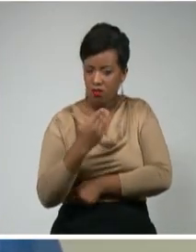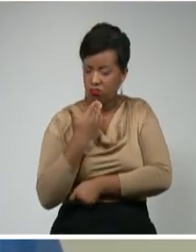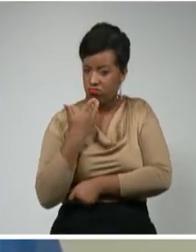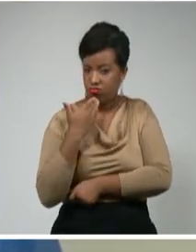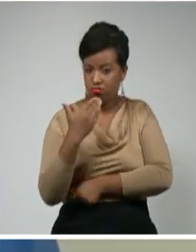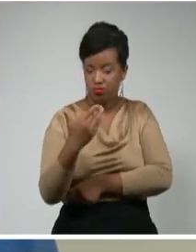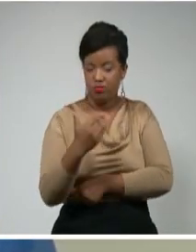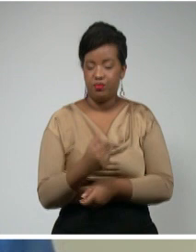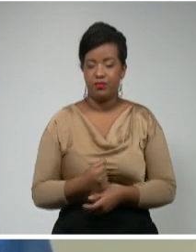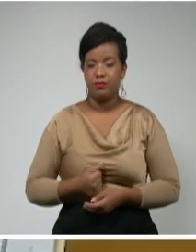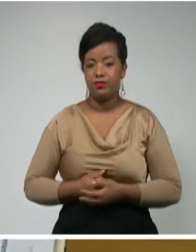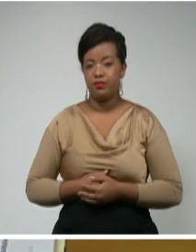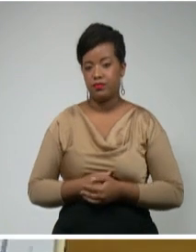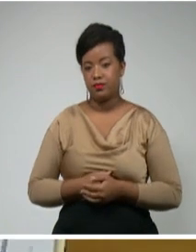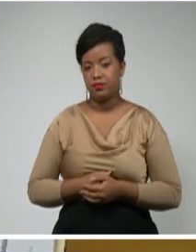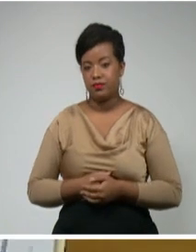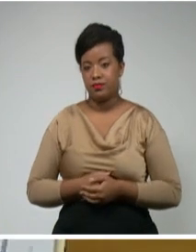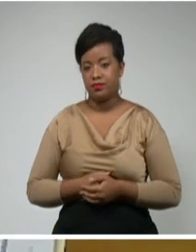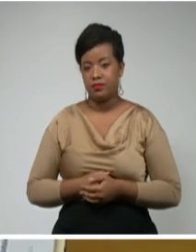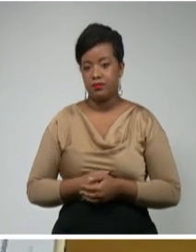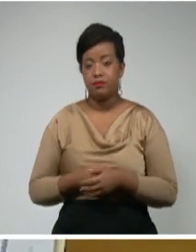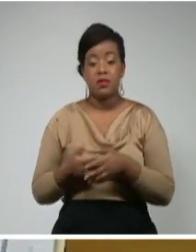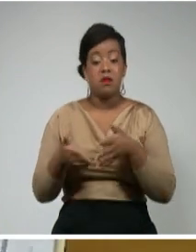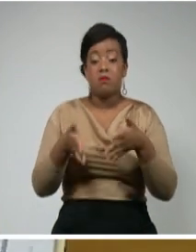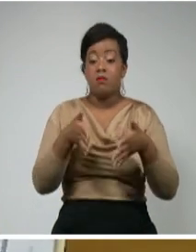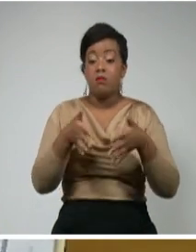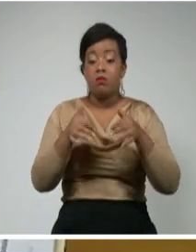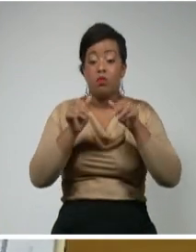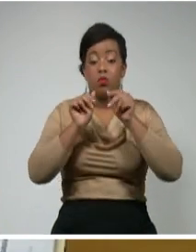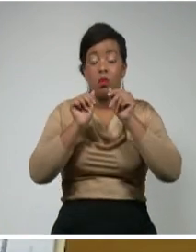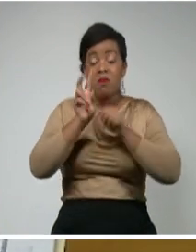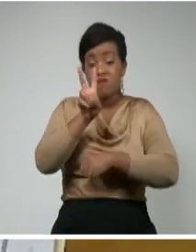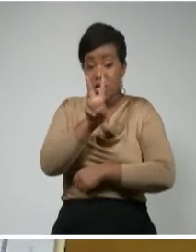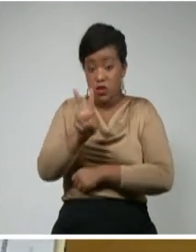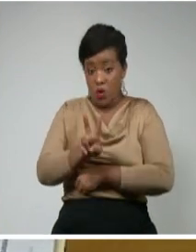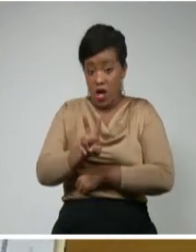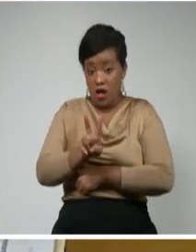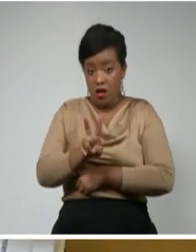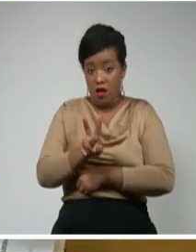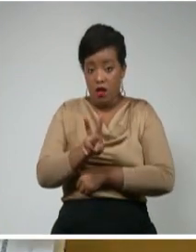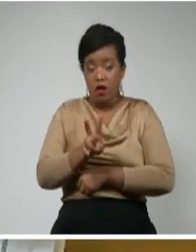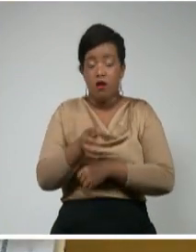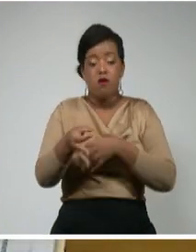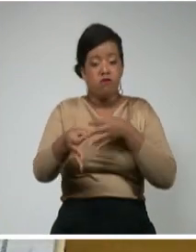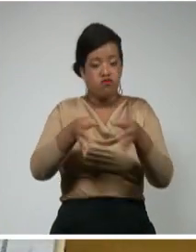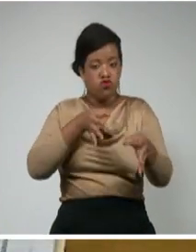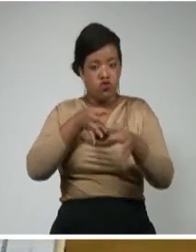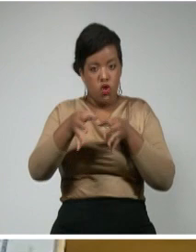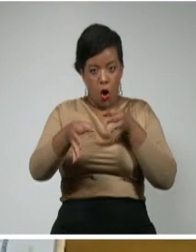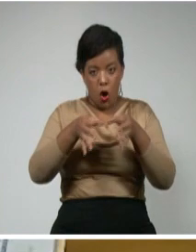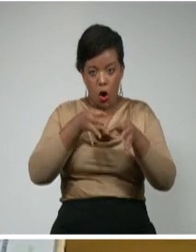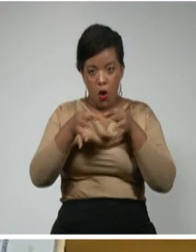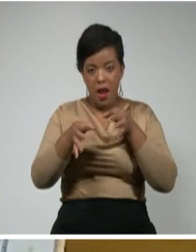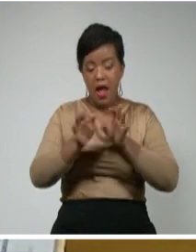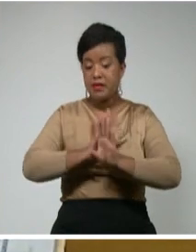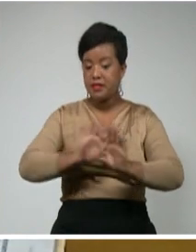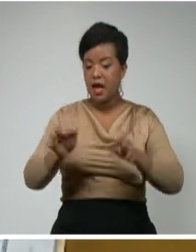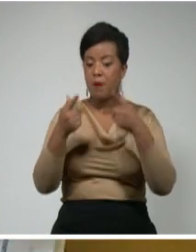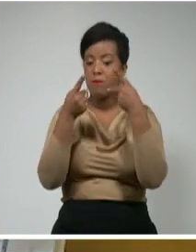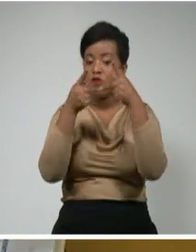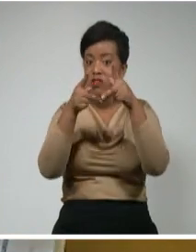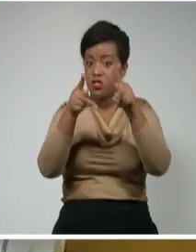los pacientes. En casi la mitad del país el programa funciona sin nuestra asesoría, ya solo con